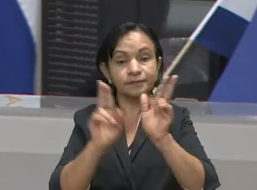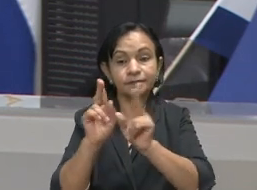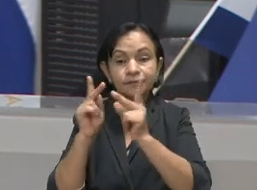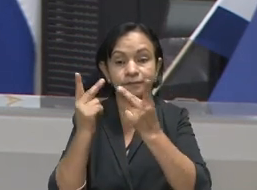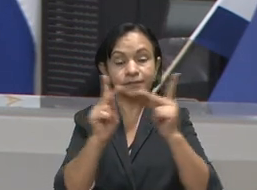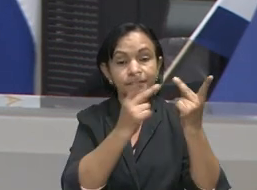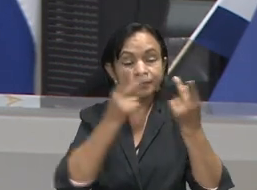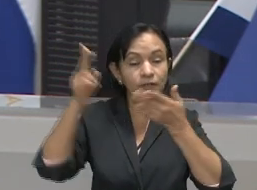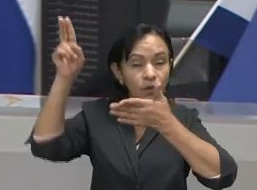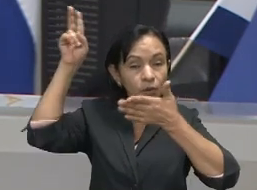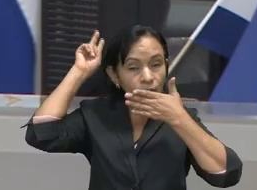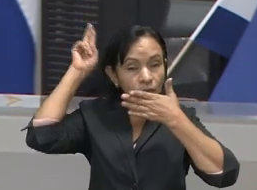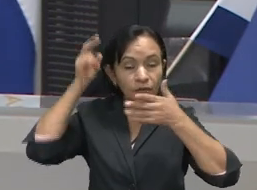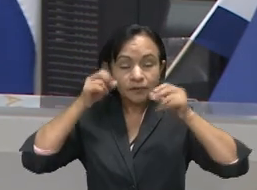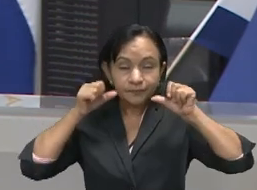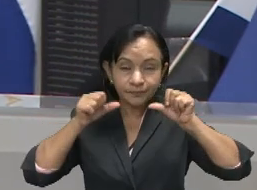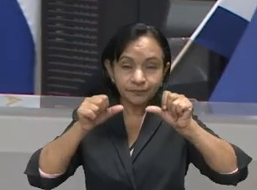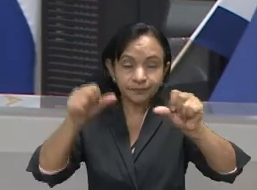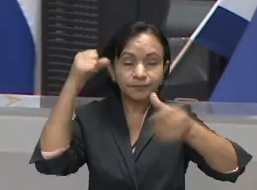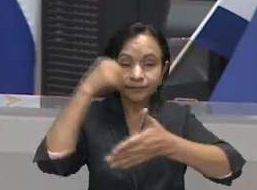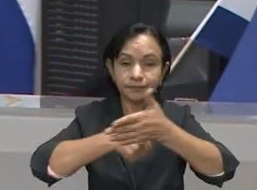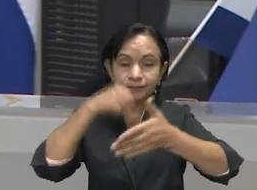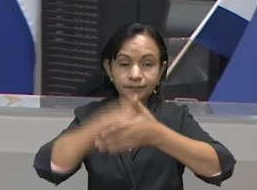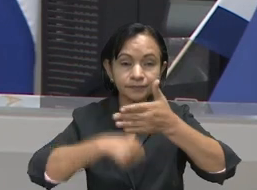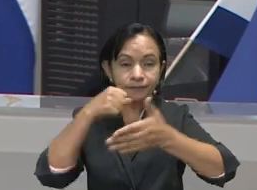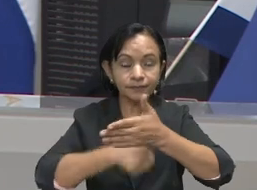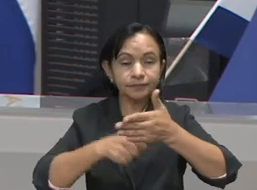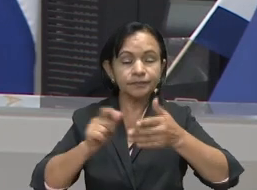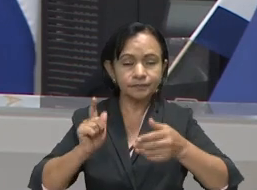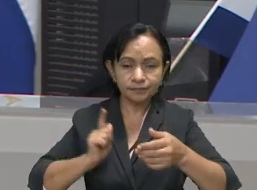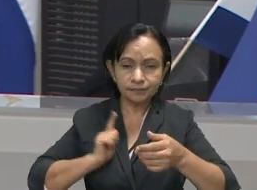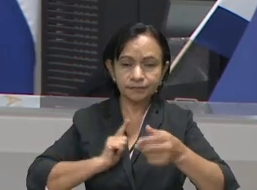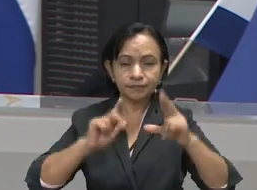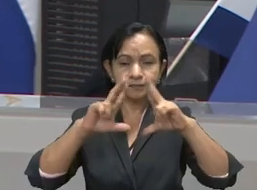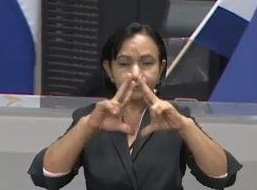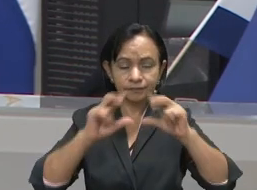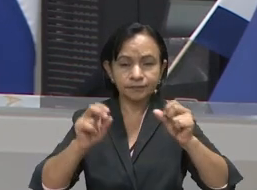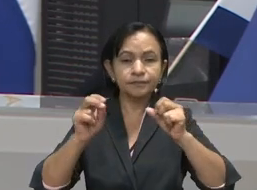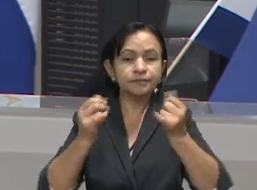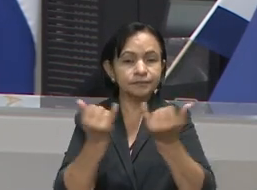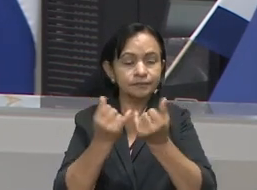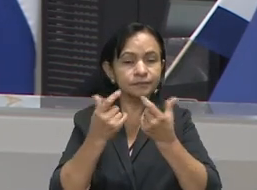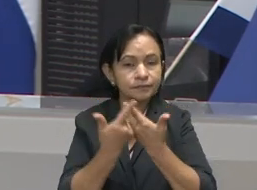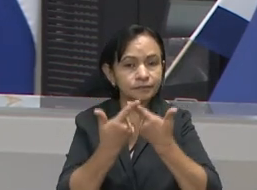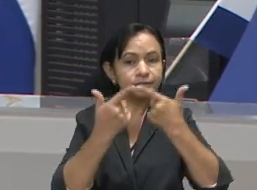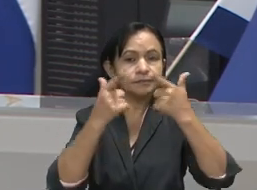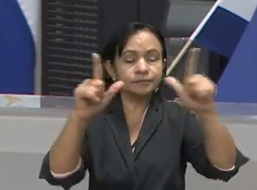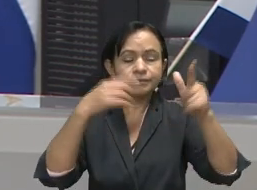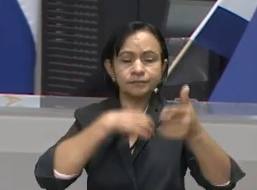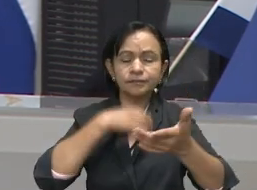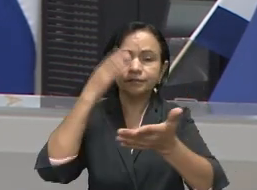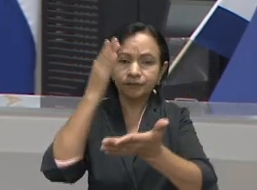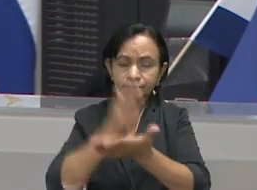pueblos indígenas para seguir en la lucha para mantener a nuestra patria libre,